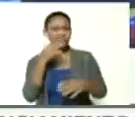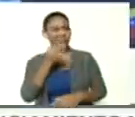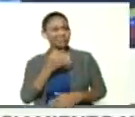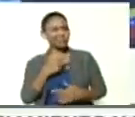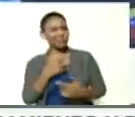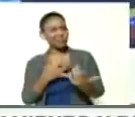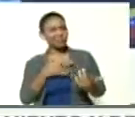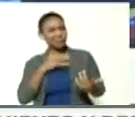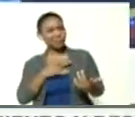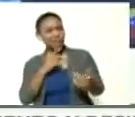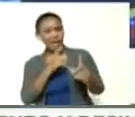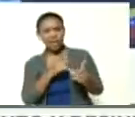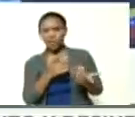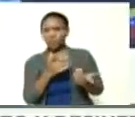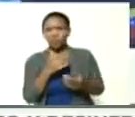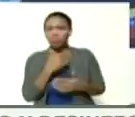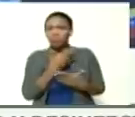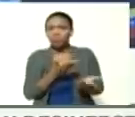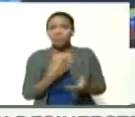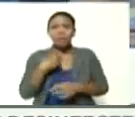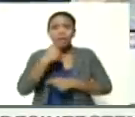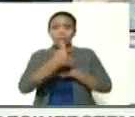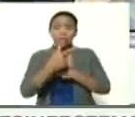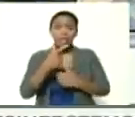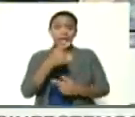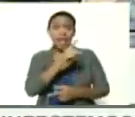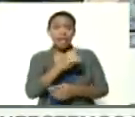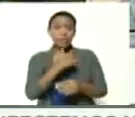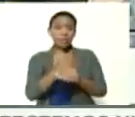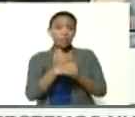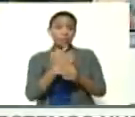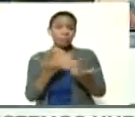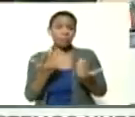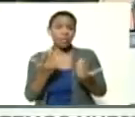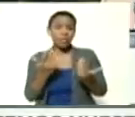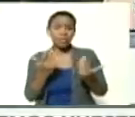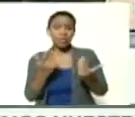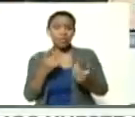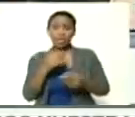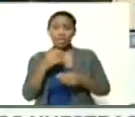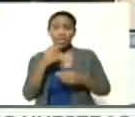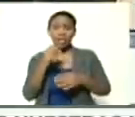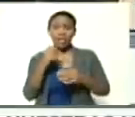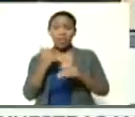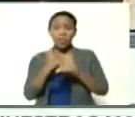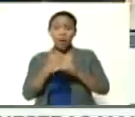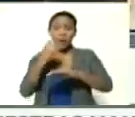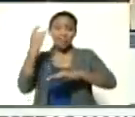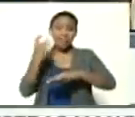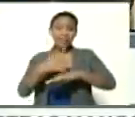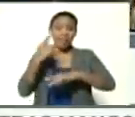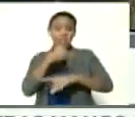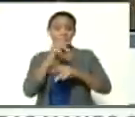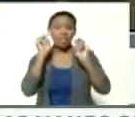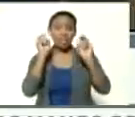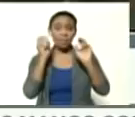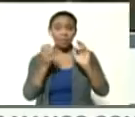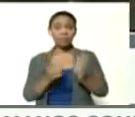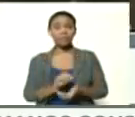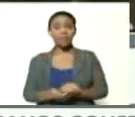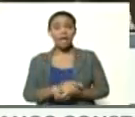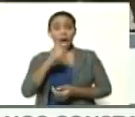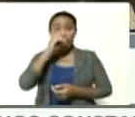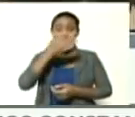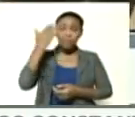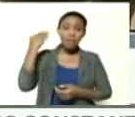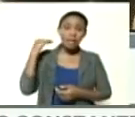cosa absurda, que sería risible si no fuese tan grave y no produjera muertes. El año pasado